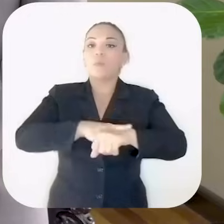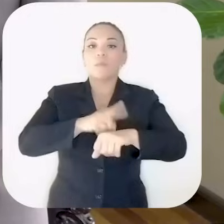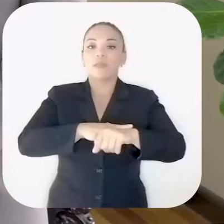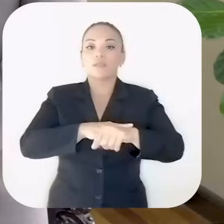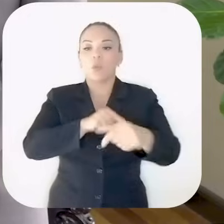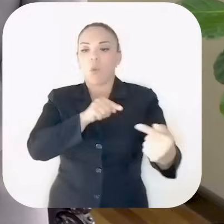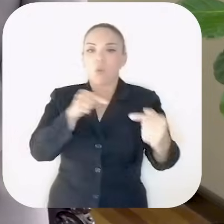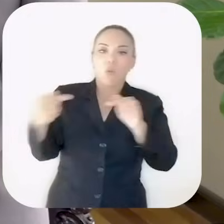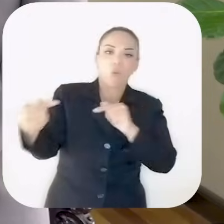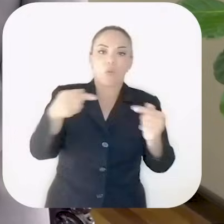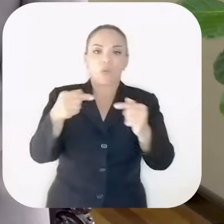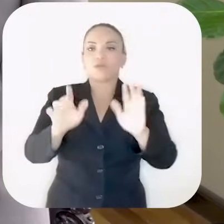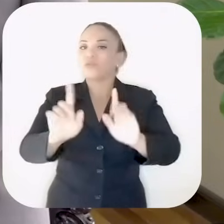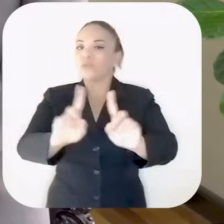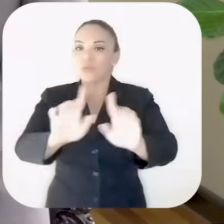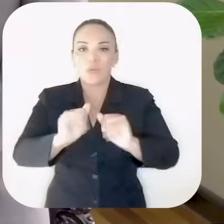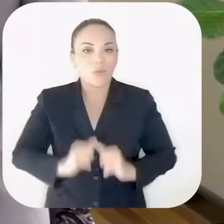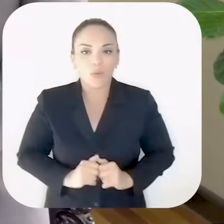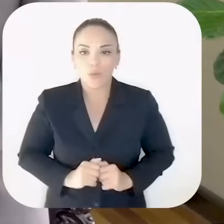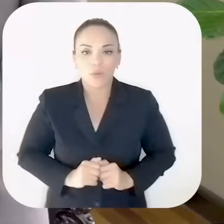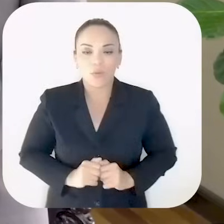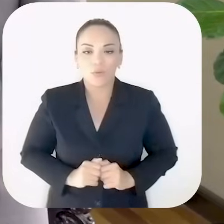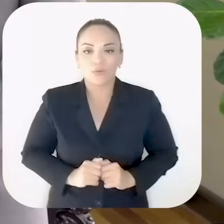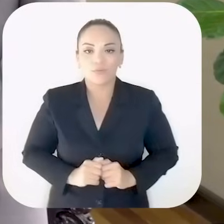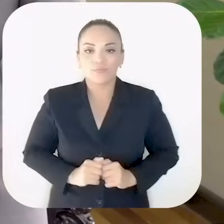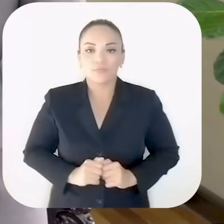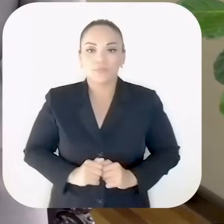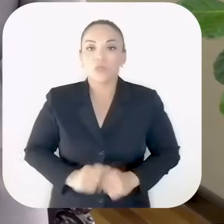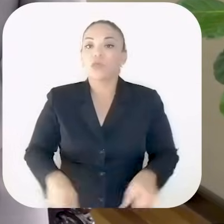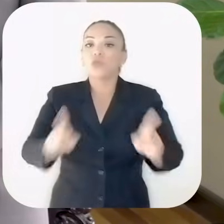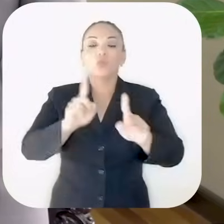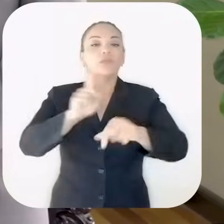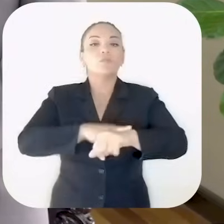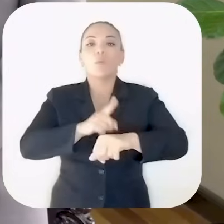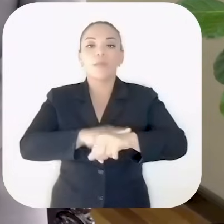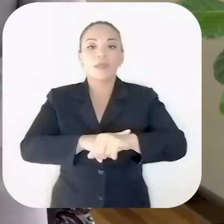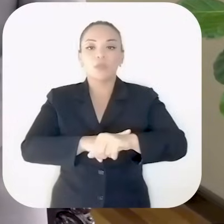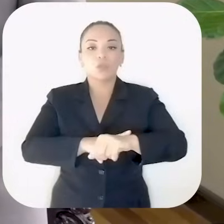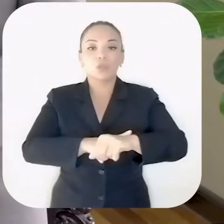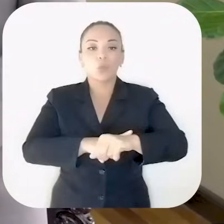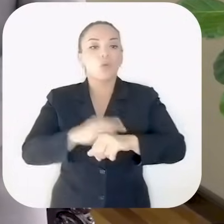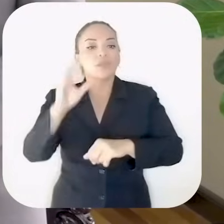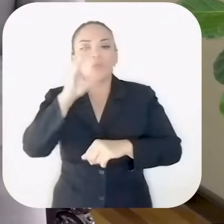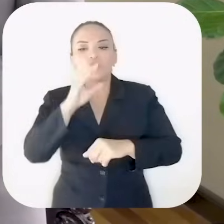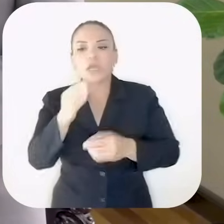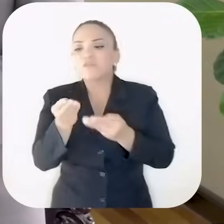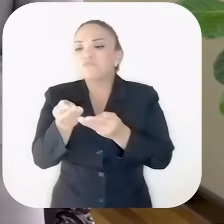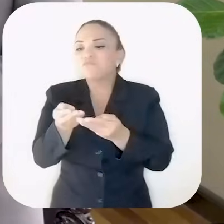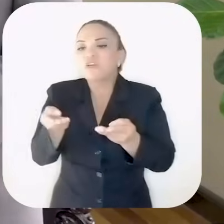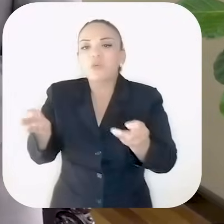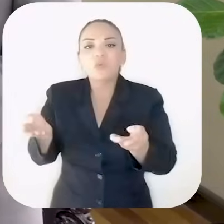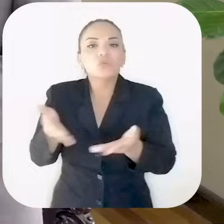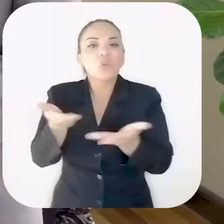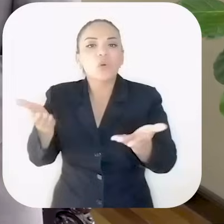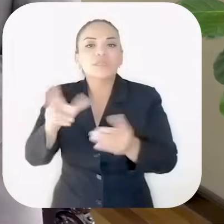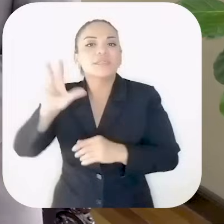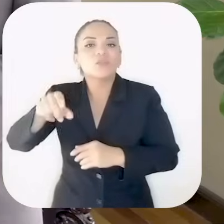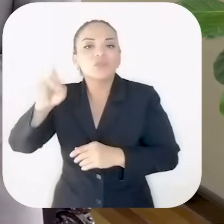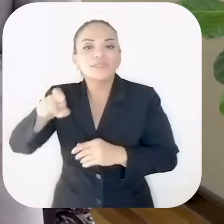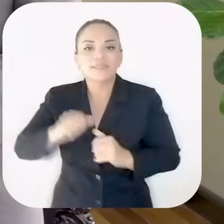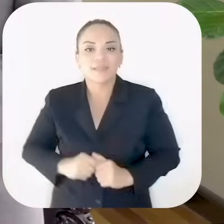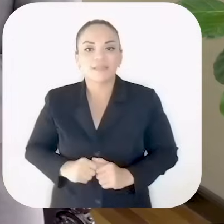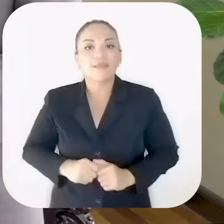rivalidades, ni para buscar recursos que no sean indispensables para atacar